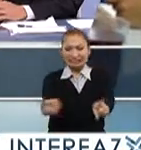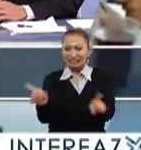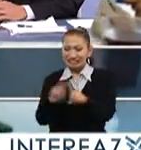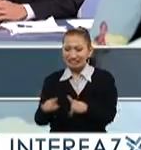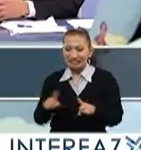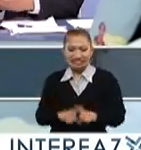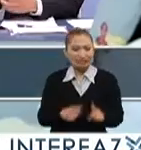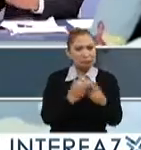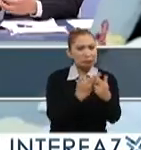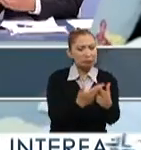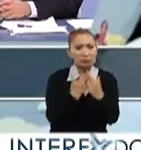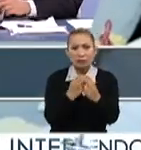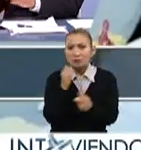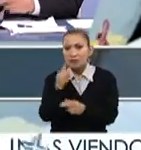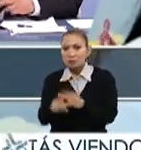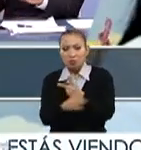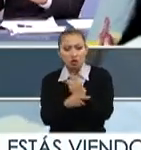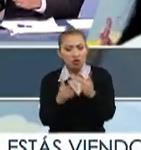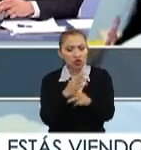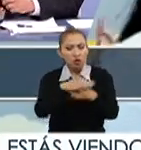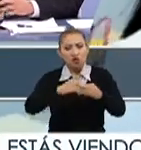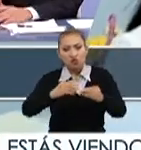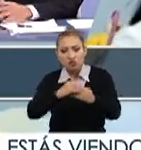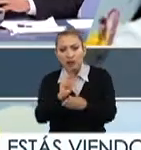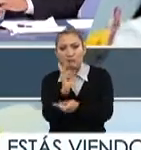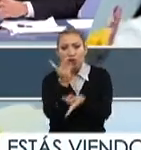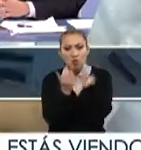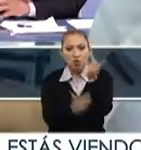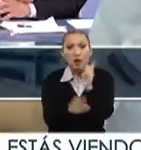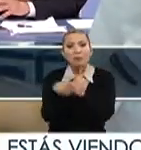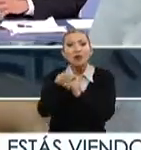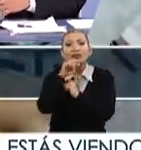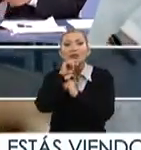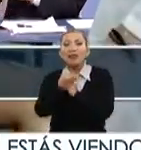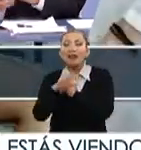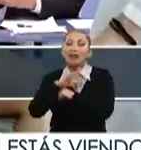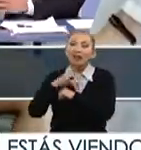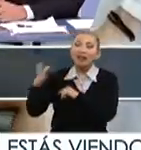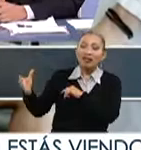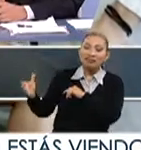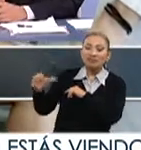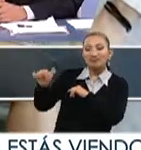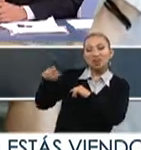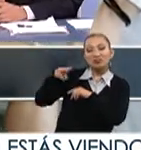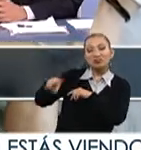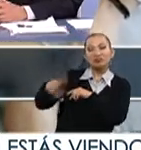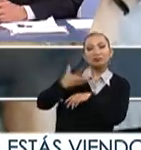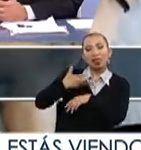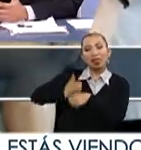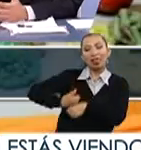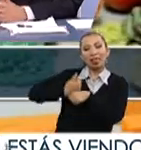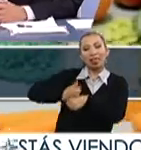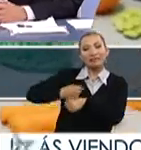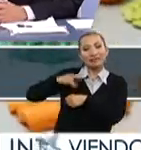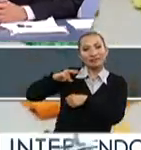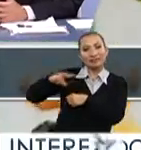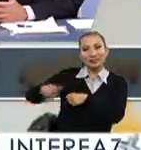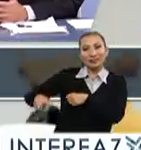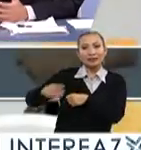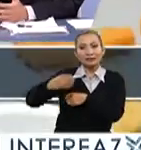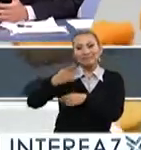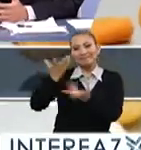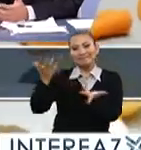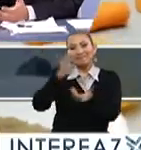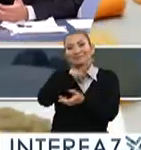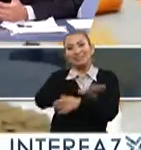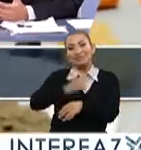vastos en la misma producción de frutas, verduras, pero al mismo tiempo también padecemos los estragos de